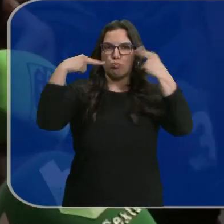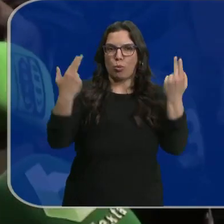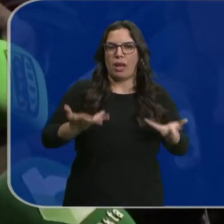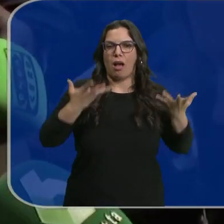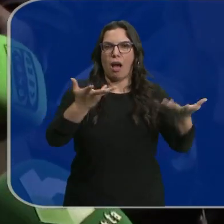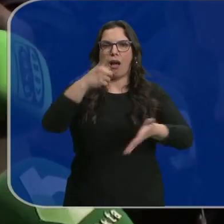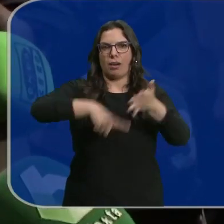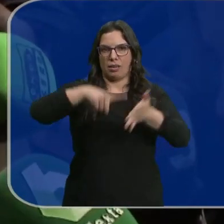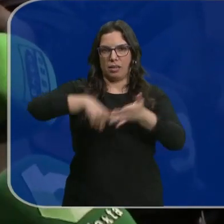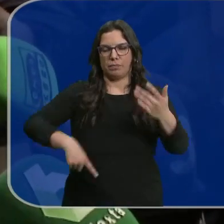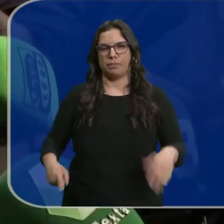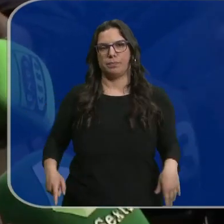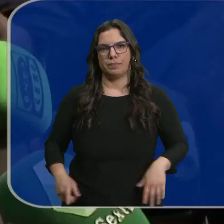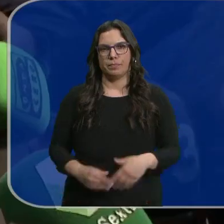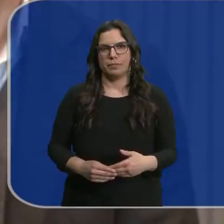en régimen de alquiler.